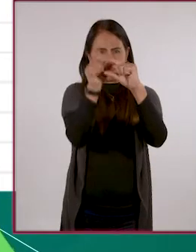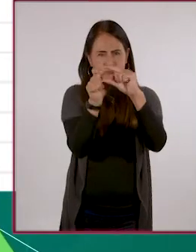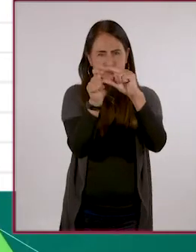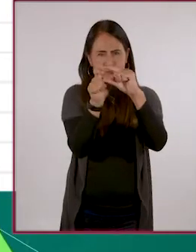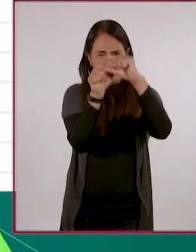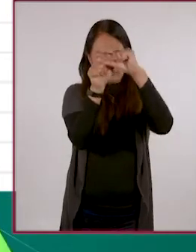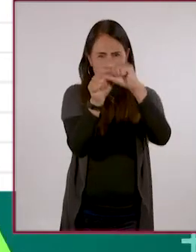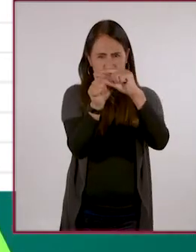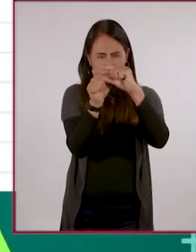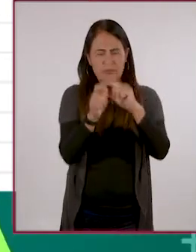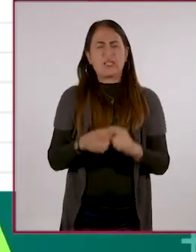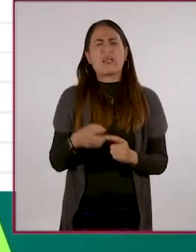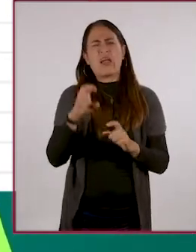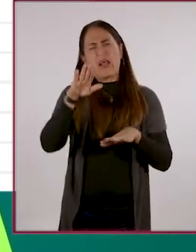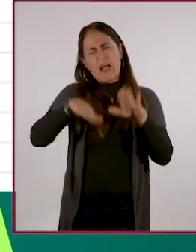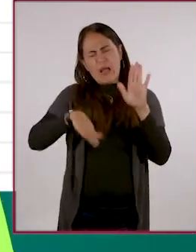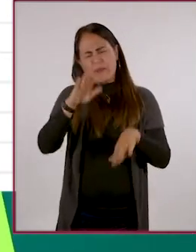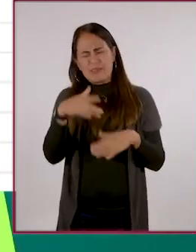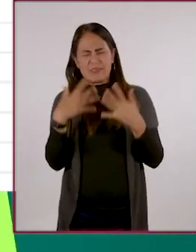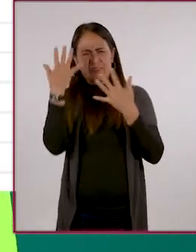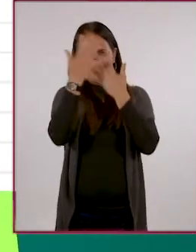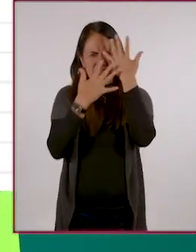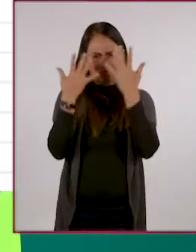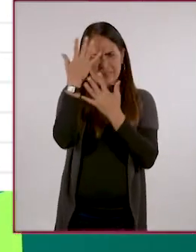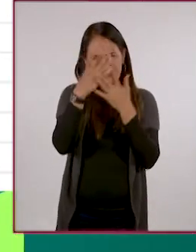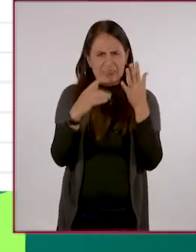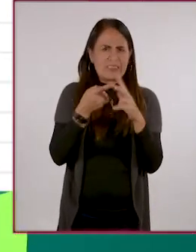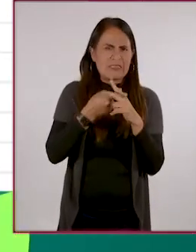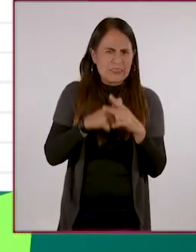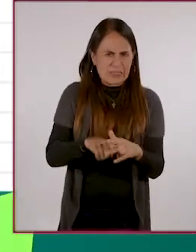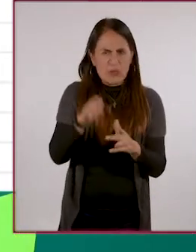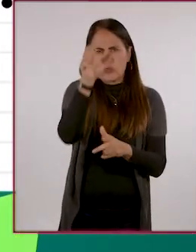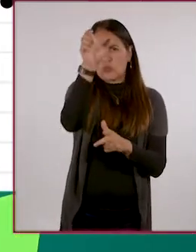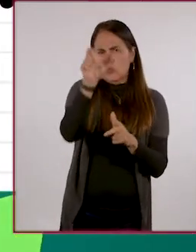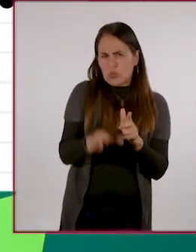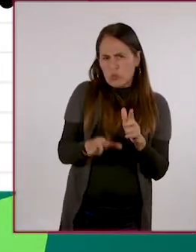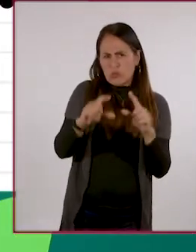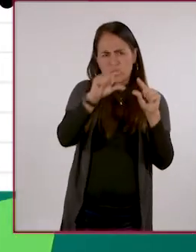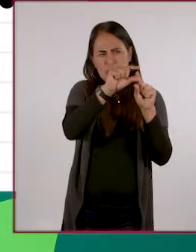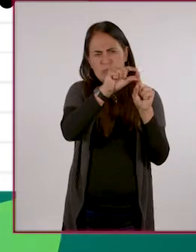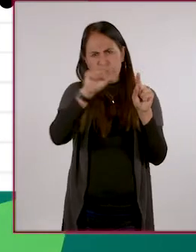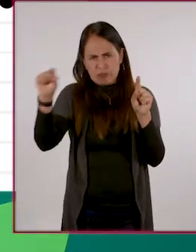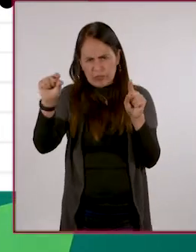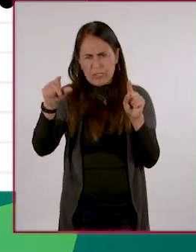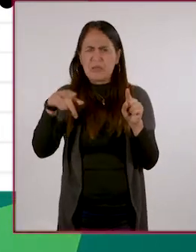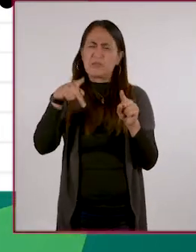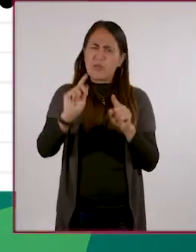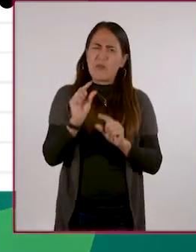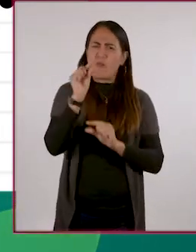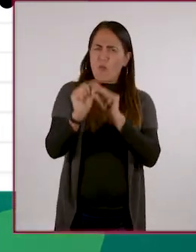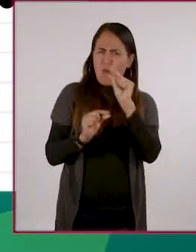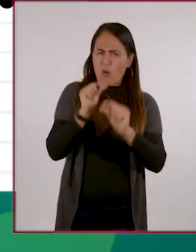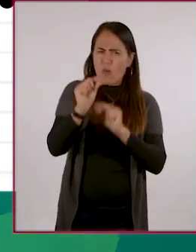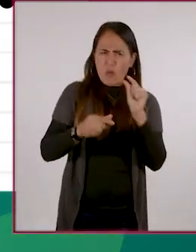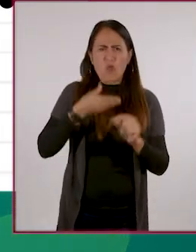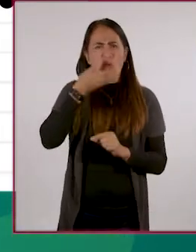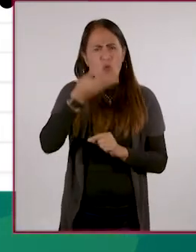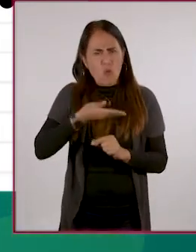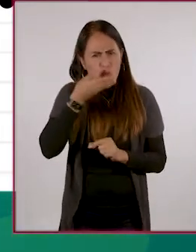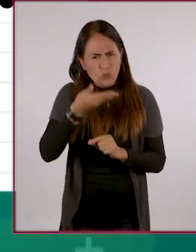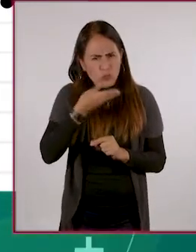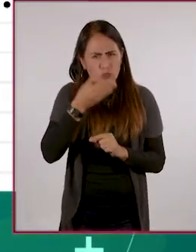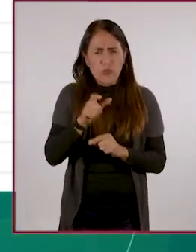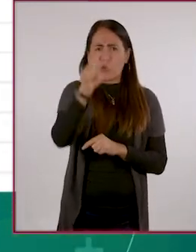fila. Es común confundirnos en un principio cuando mencionamos columnas y filas, pero tal confusión queda resuelta